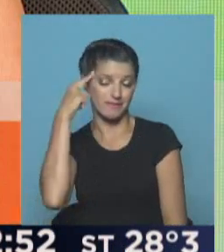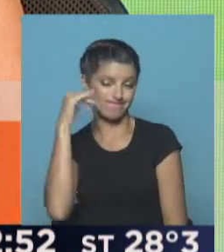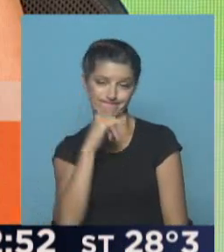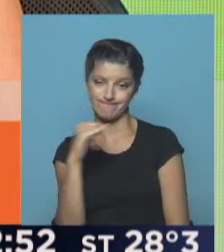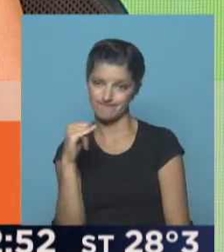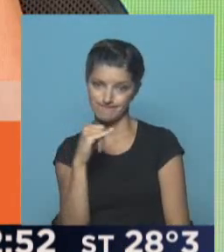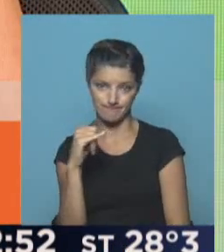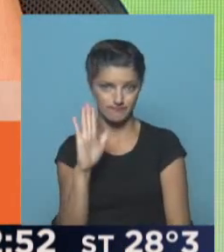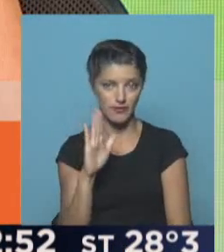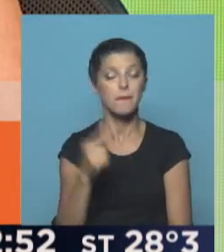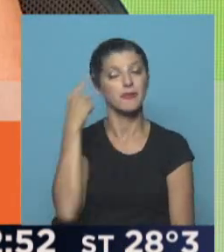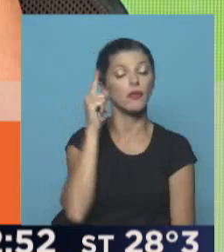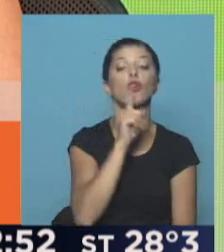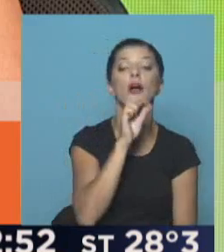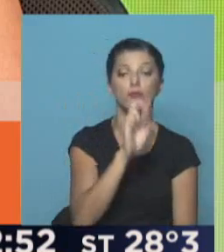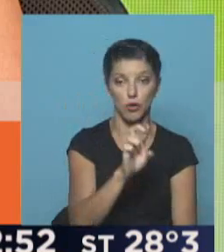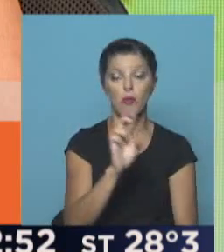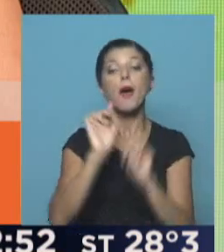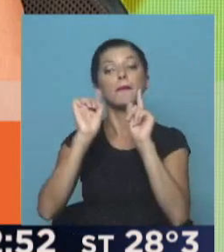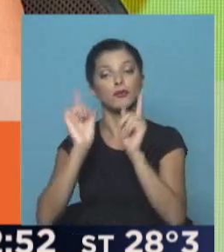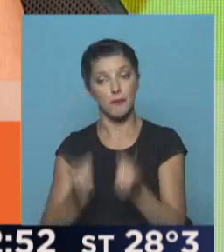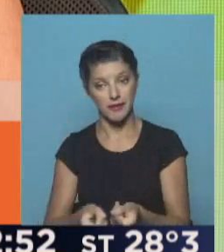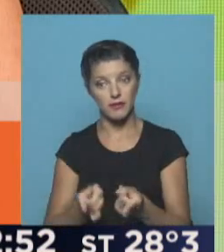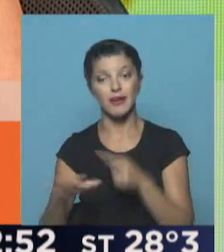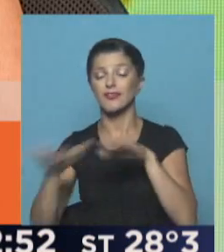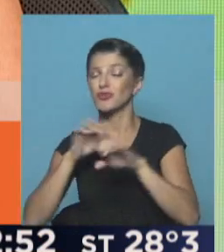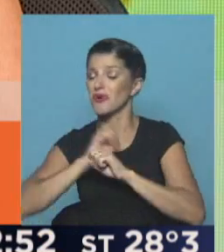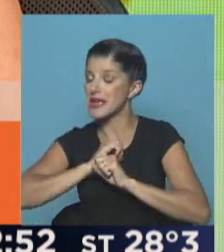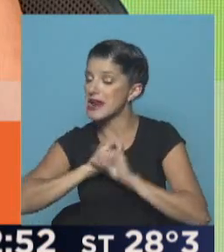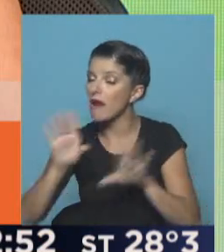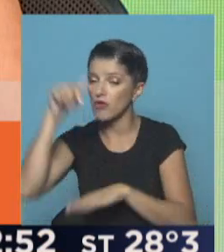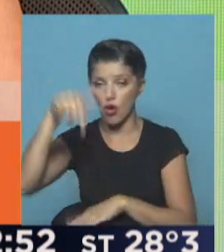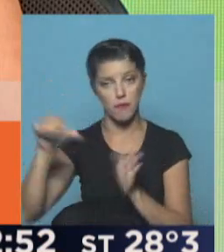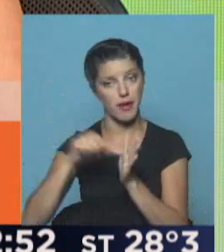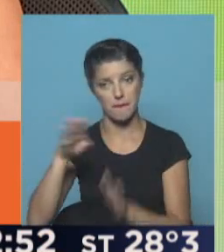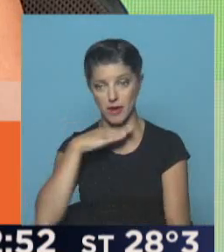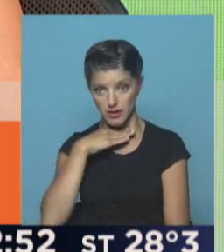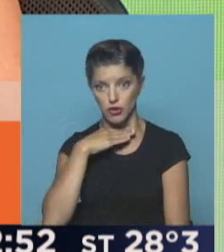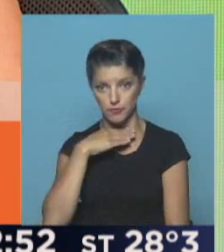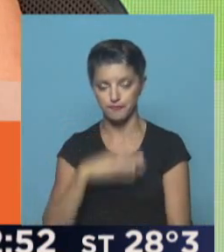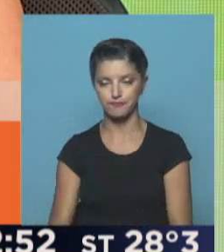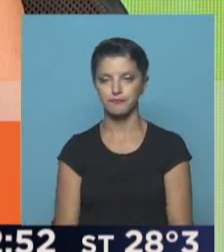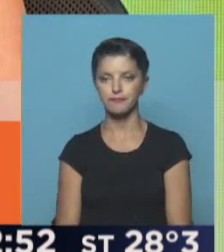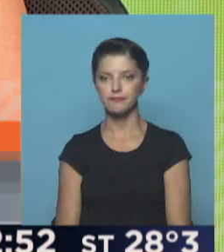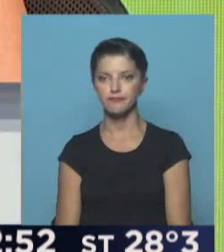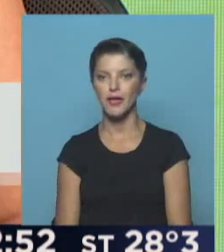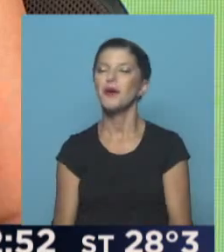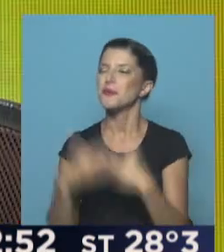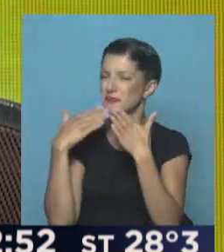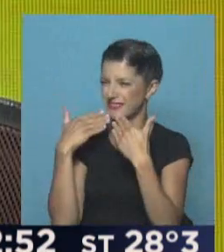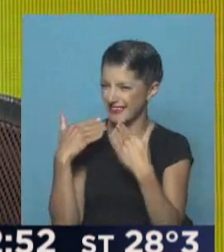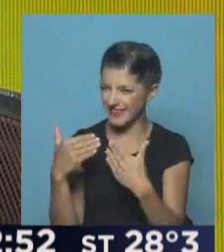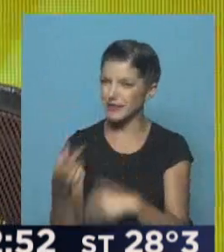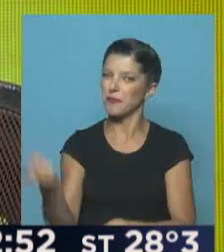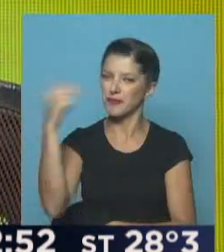y no solo por Donald Trump, sino por las circunstancias gravísimas que vive México. Soy bastante pesimista. Muchísimas gracias, Cecilia,